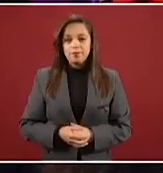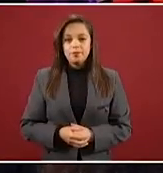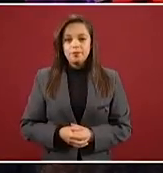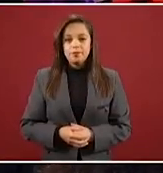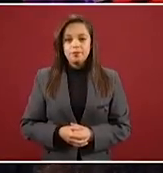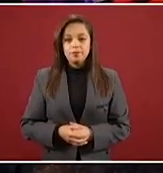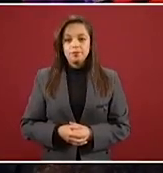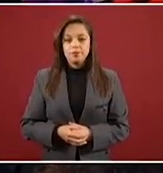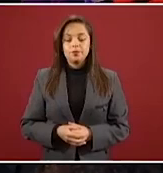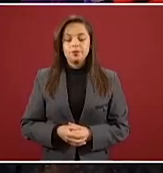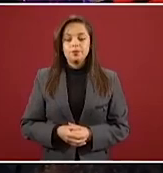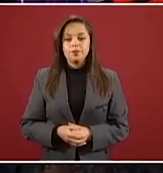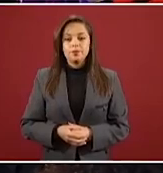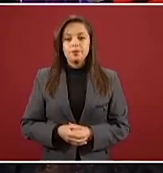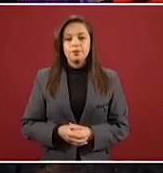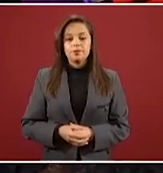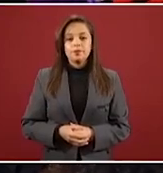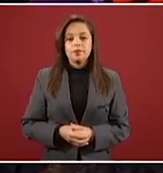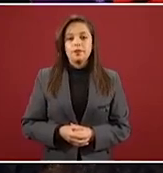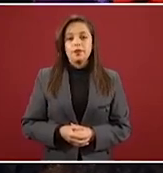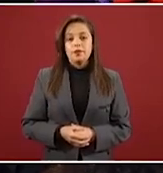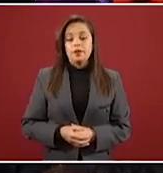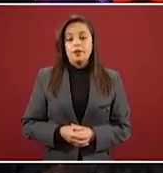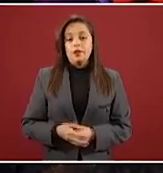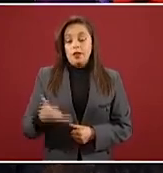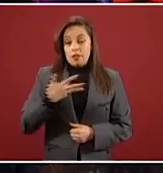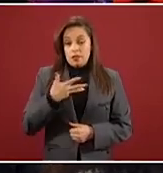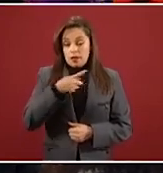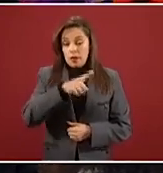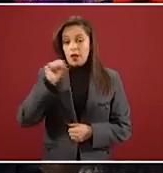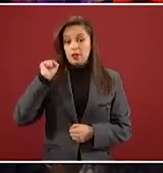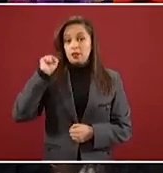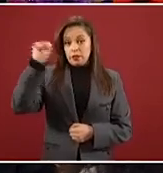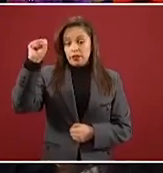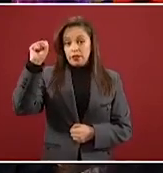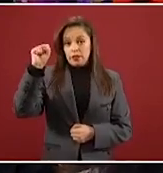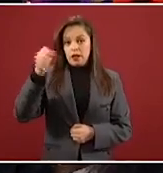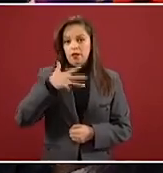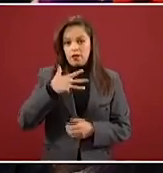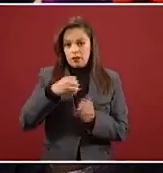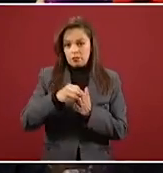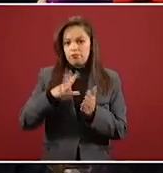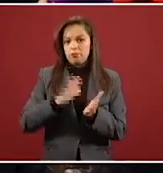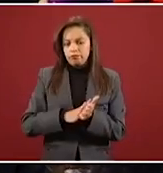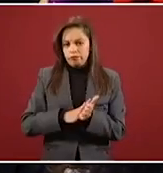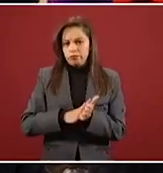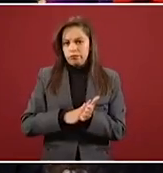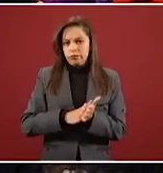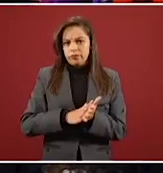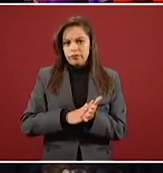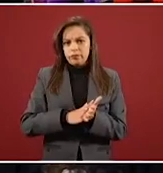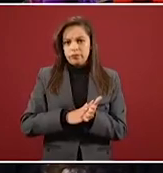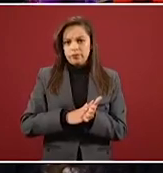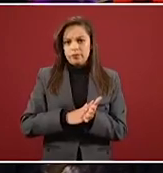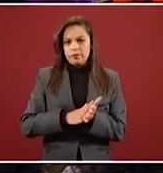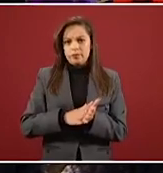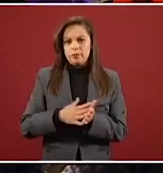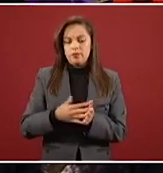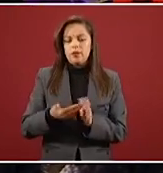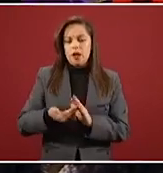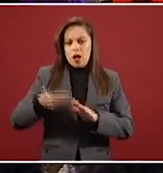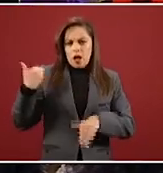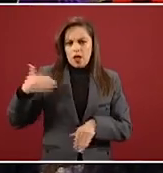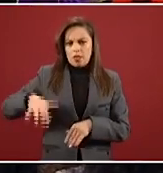al respecto, aclarar, hay un sindicato que tiene la toma de nota, es el sindicato que lo había tenido